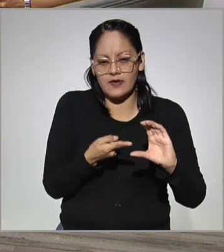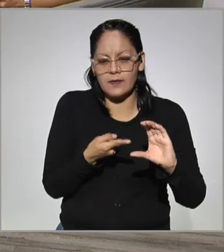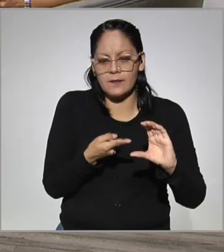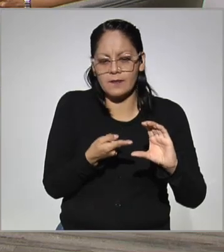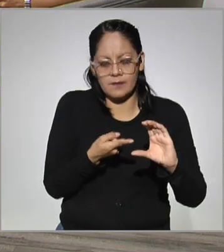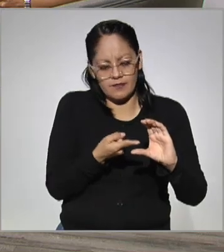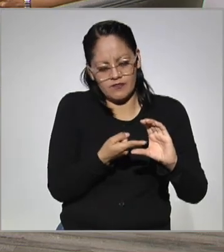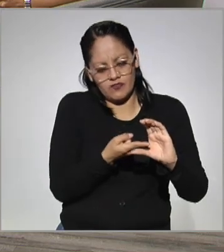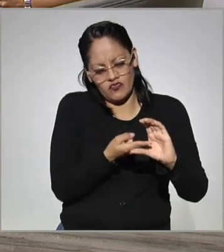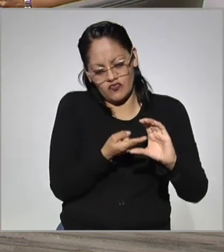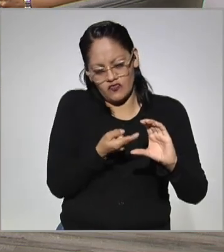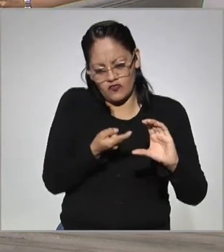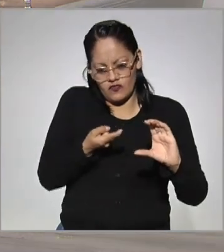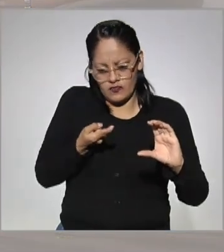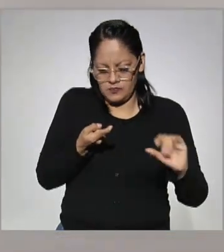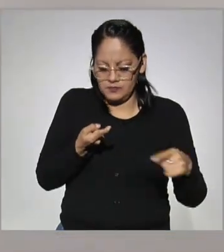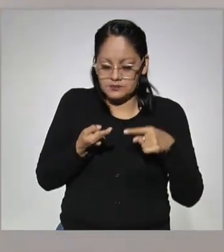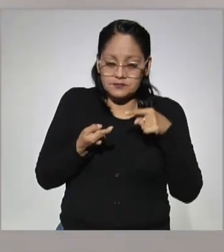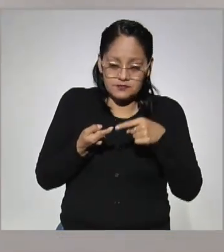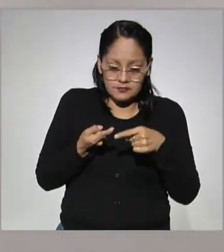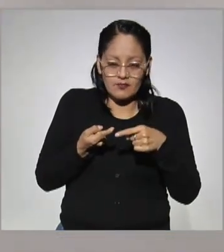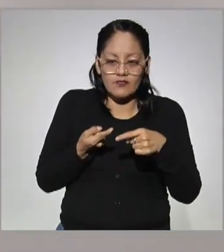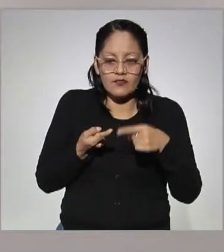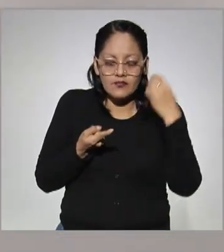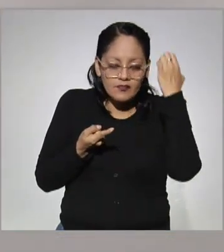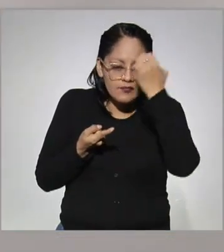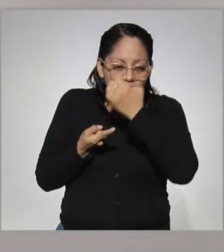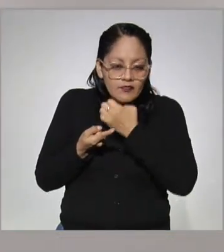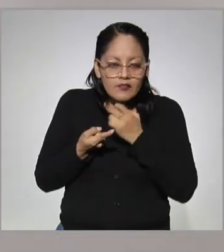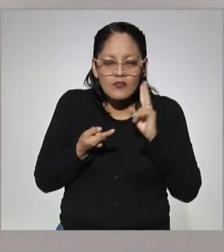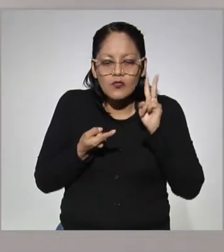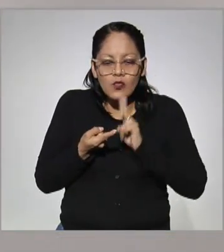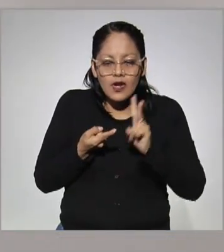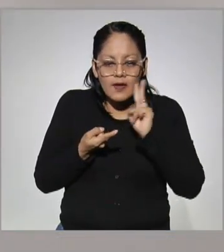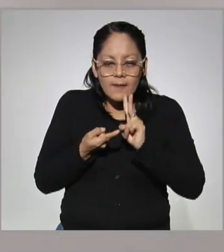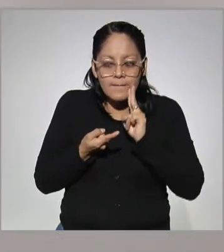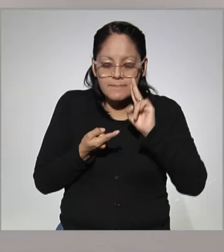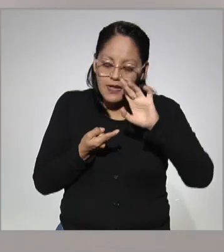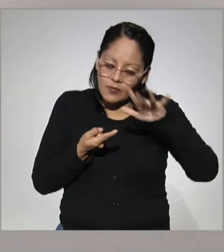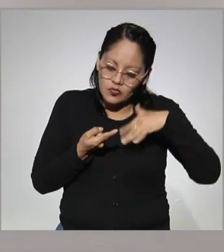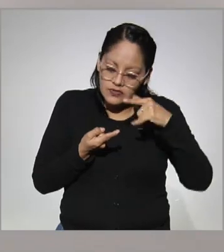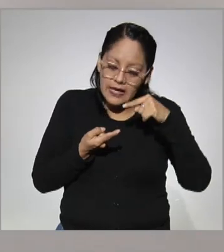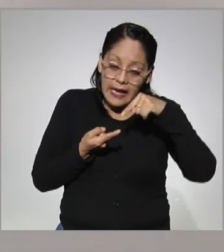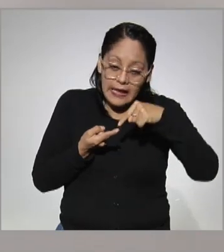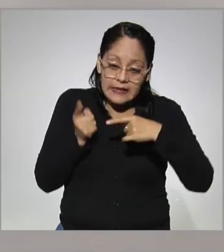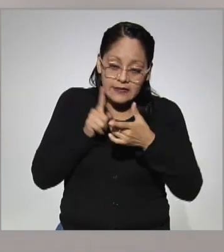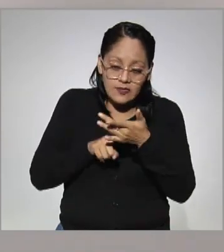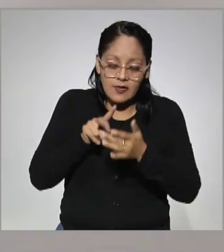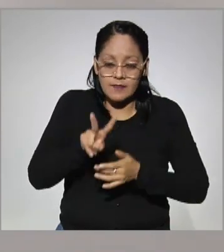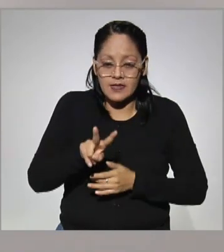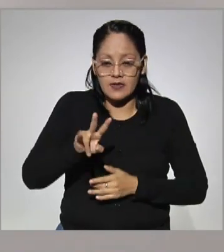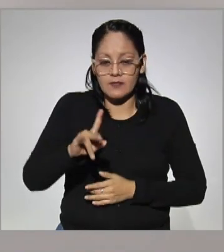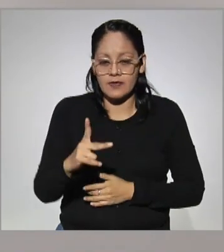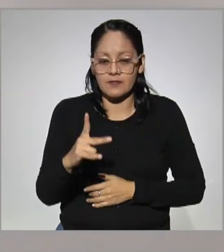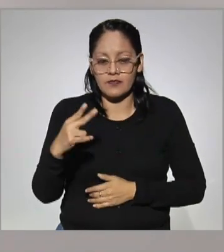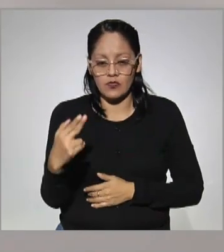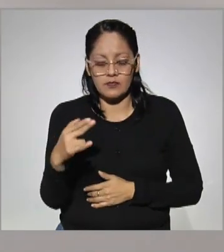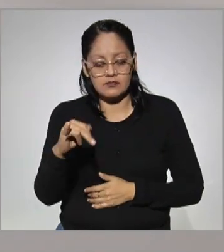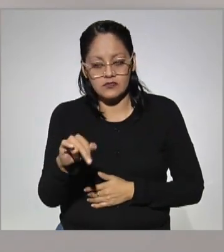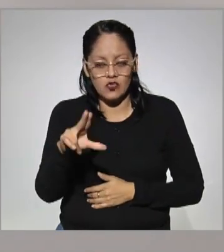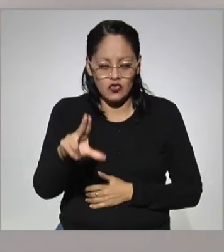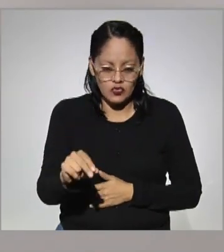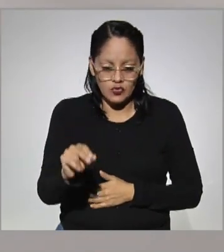la toma del Papa Nicolau, y de ahí se hace una prueba específica para búsqueda de virus de papiloma humano, que nos dirán si